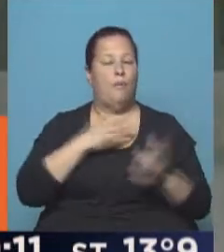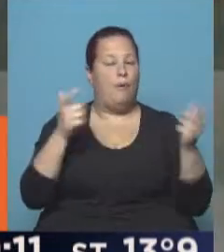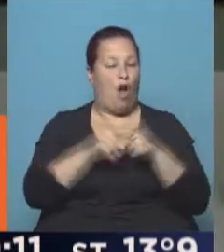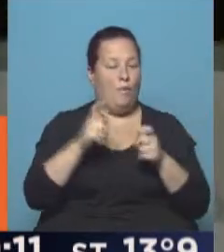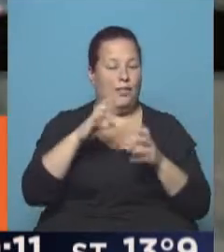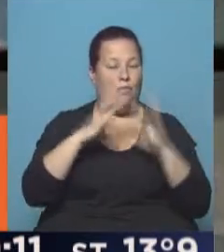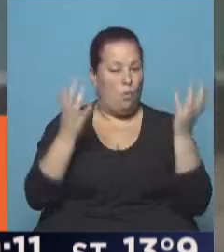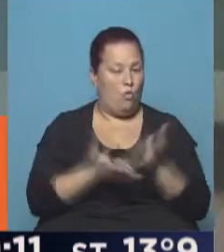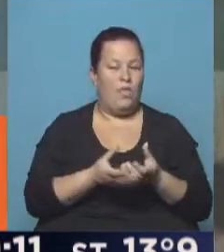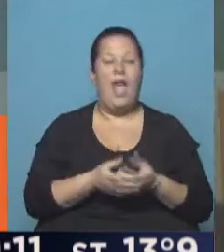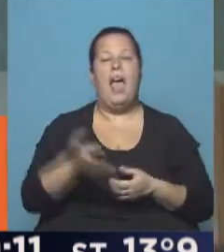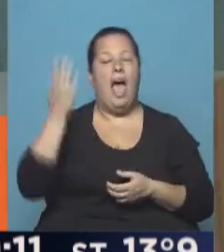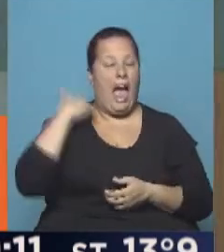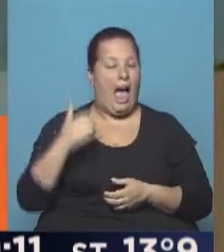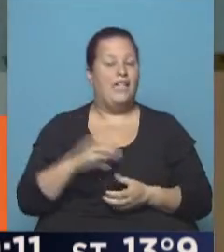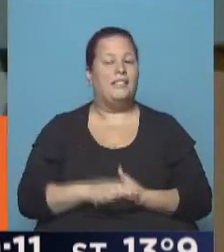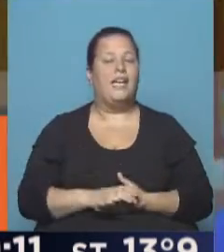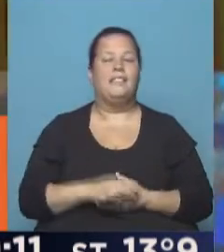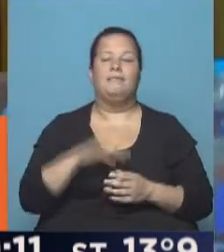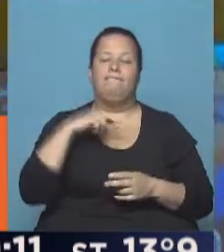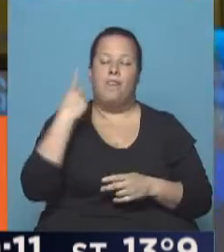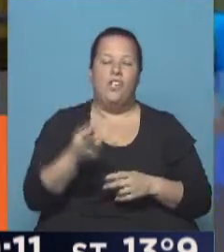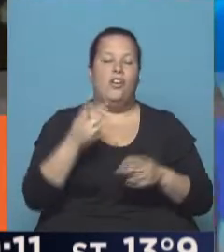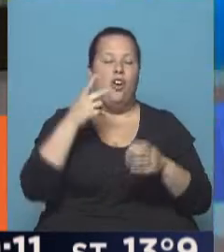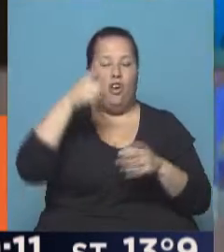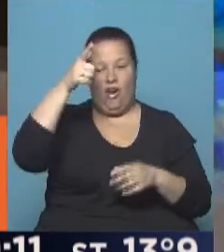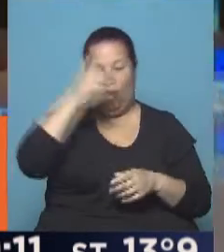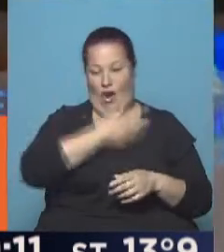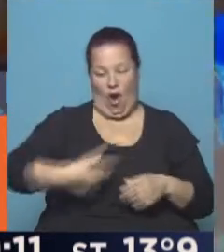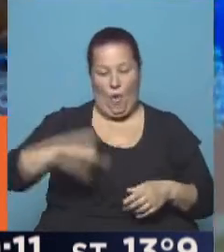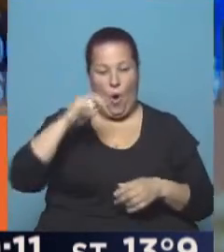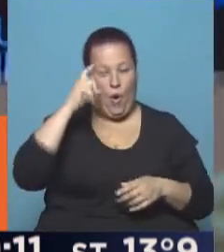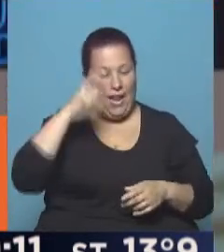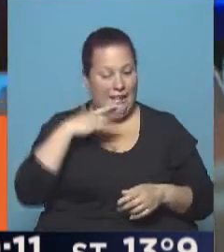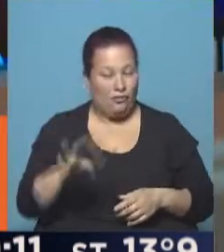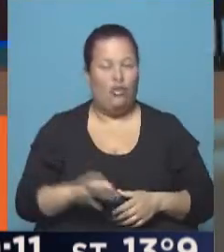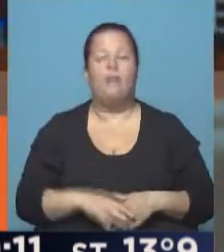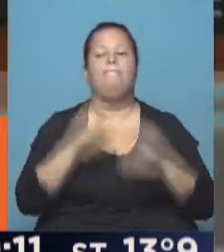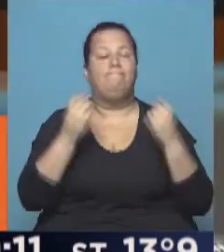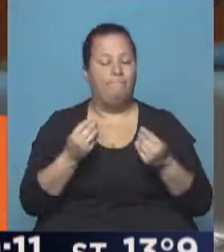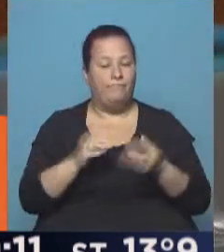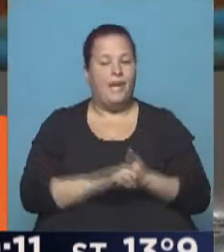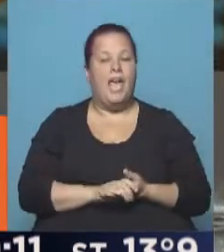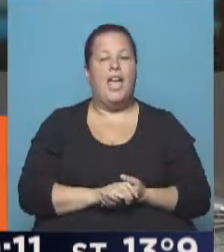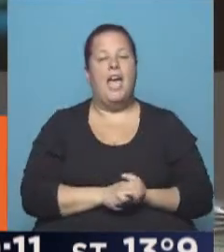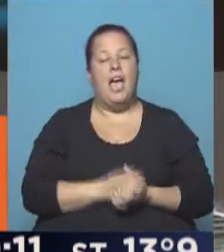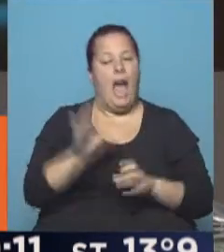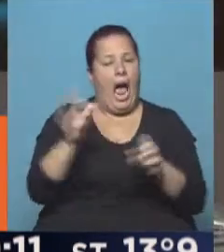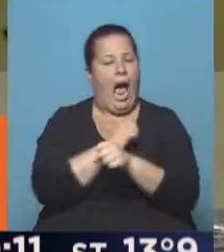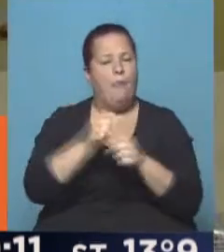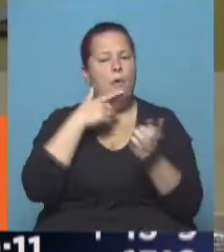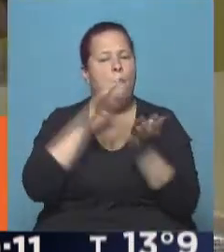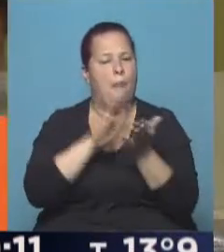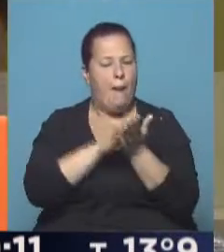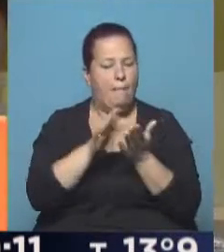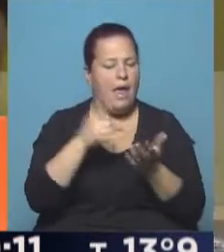Patrimonio Mundial y ayer reforzada en el Comité Ejecutivo de la UNESCO, en el cual aprueban un